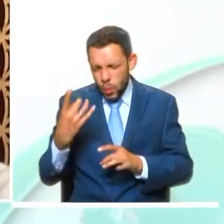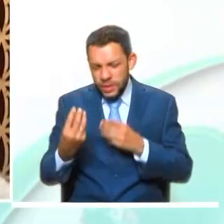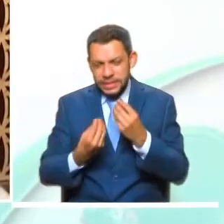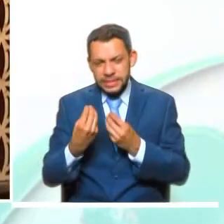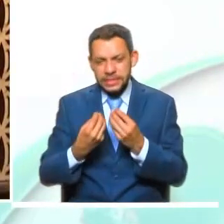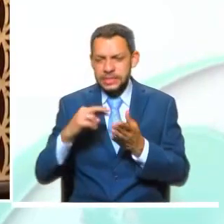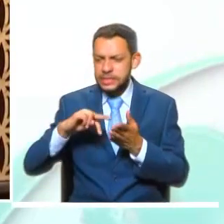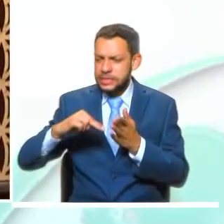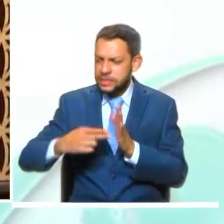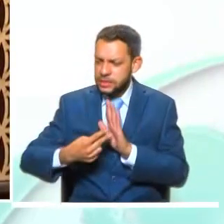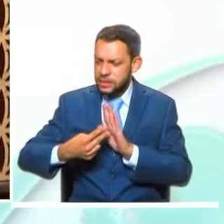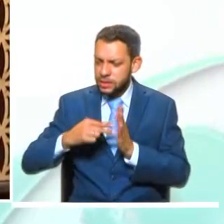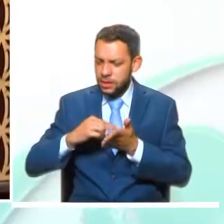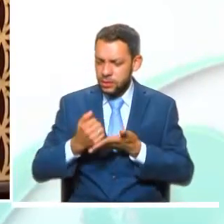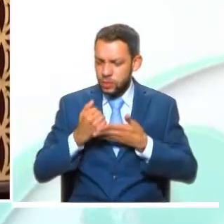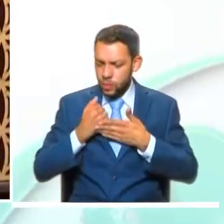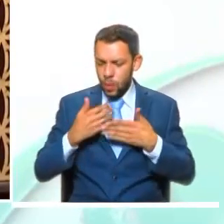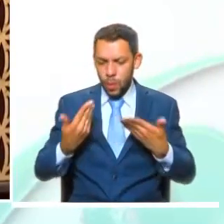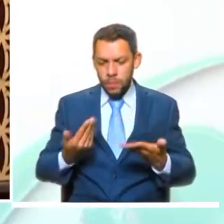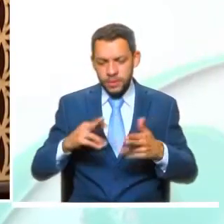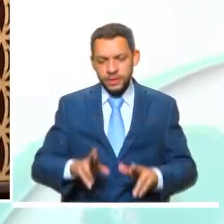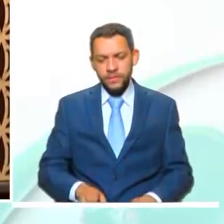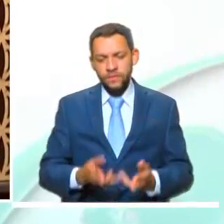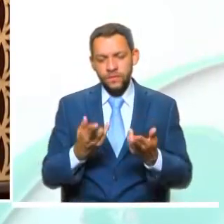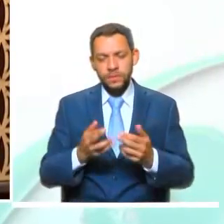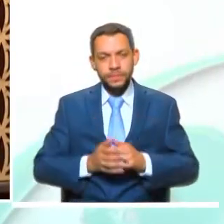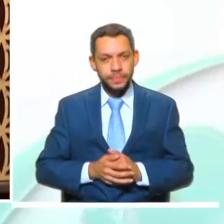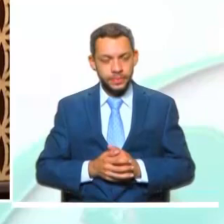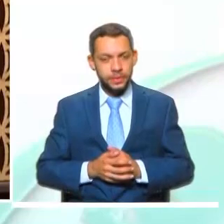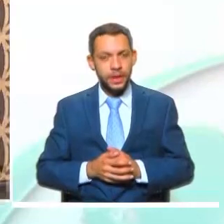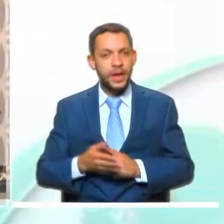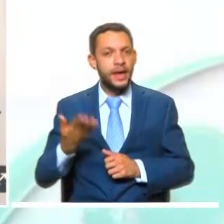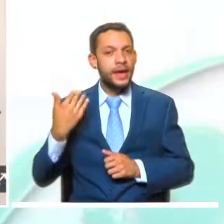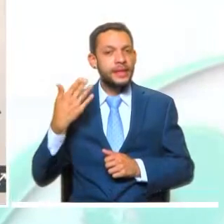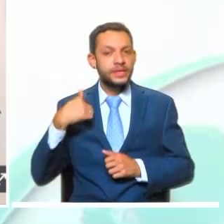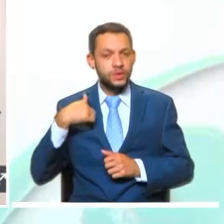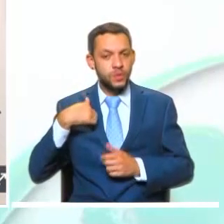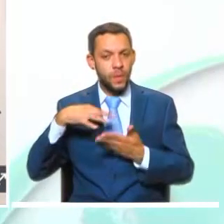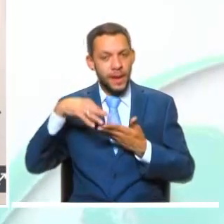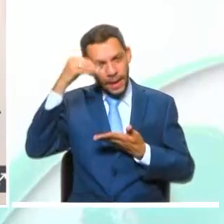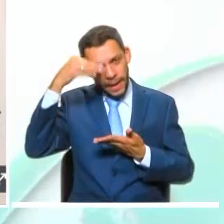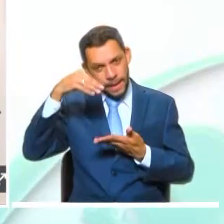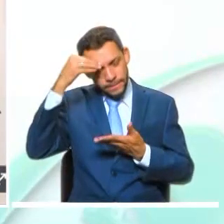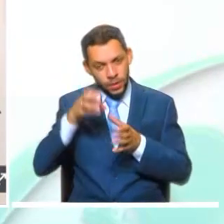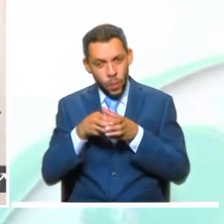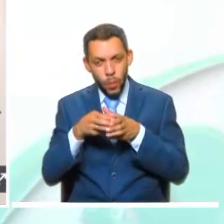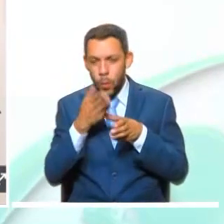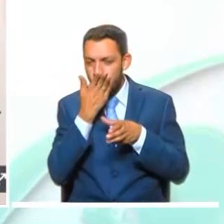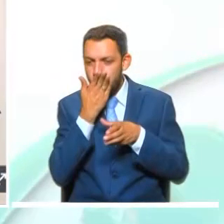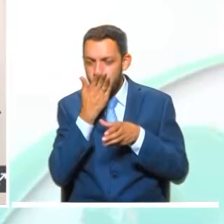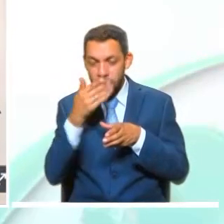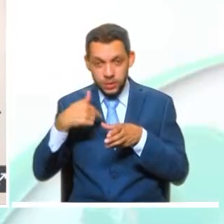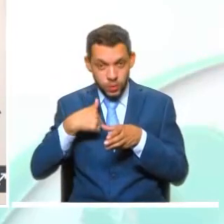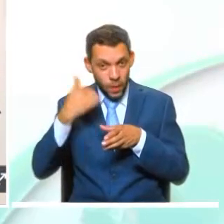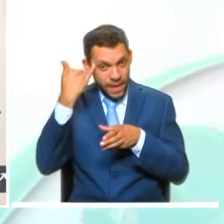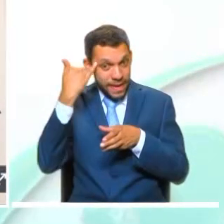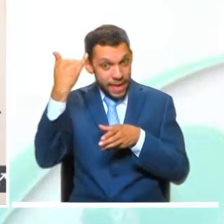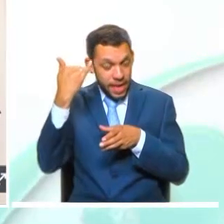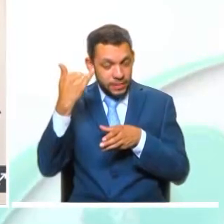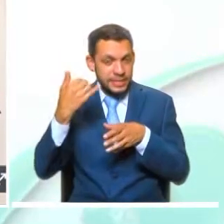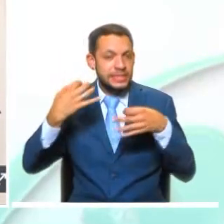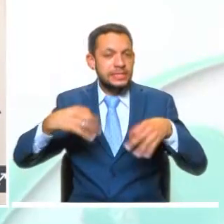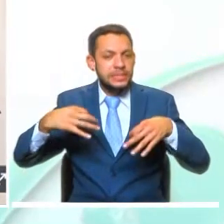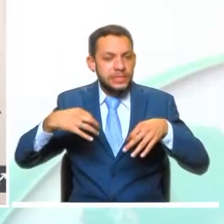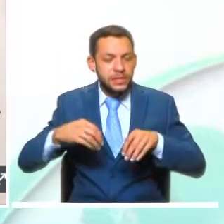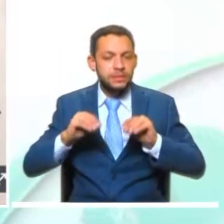de vida yo les voy a contar una cosa que aprendí con los indígenas vuelvo y repito yo no estoy haciendo formularles y contando cosas